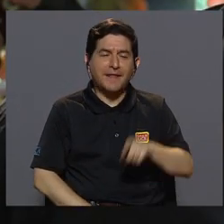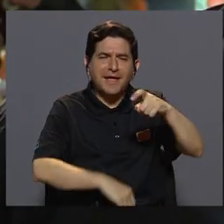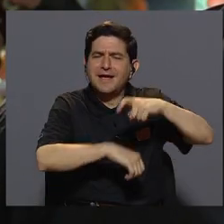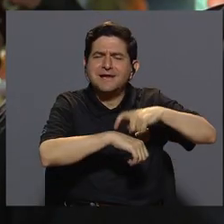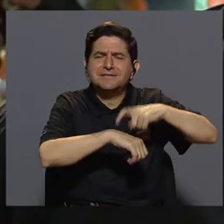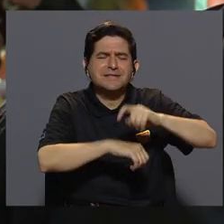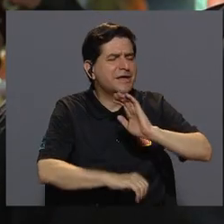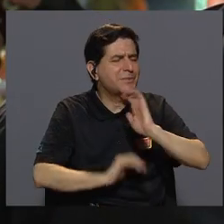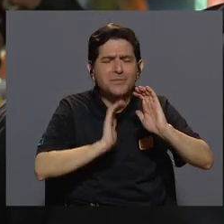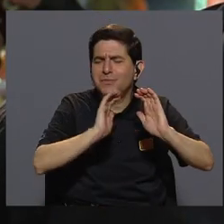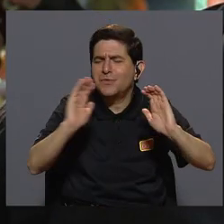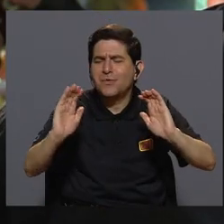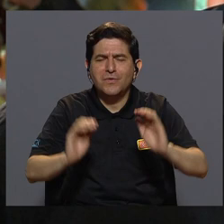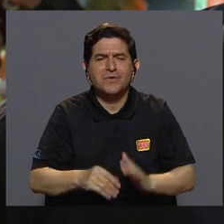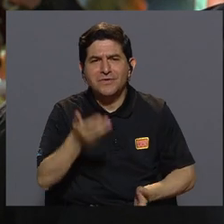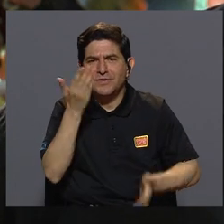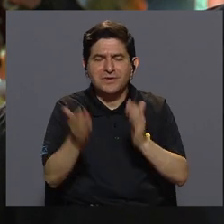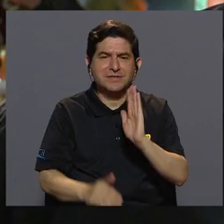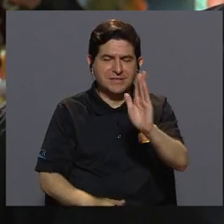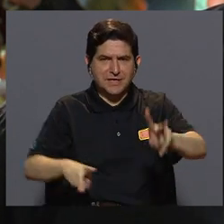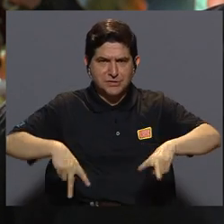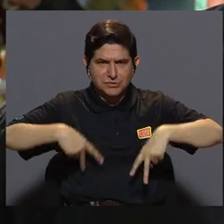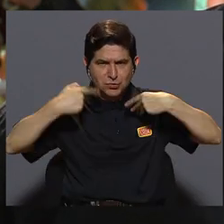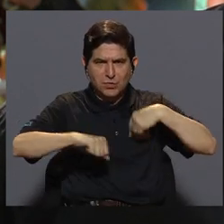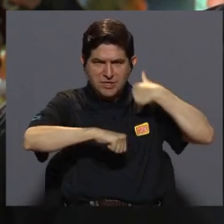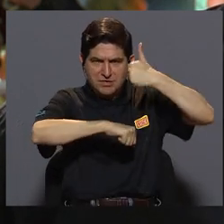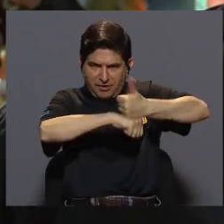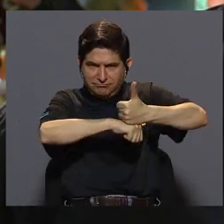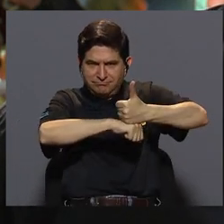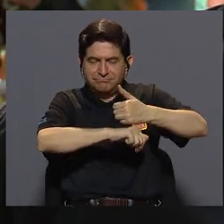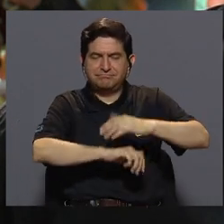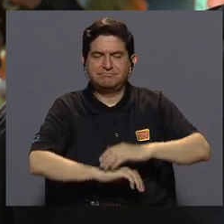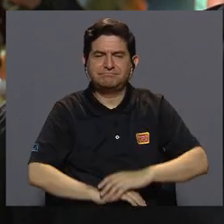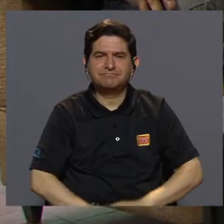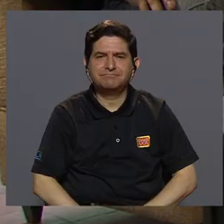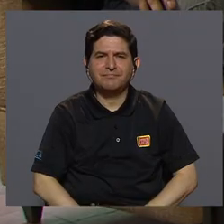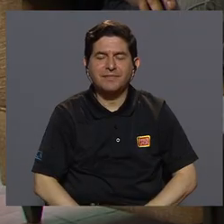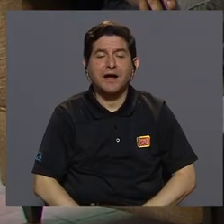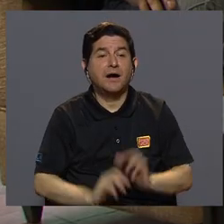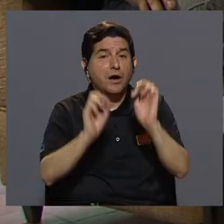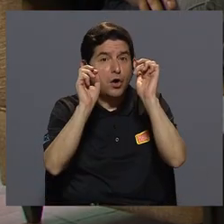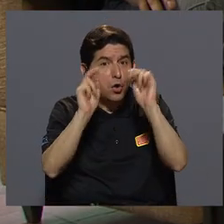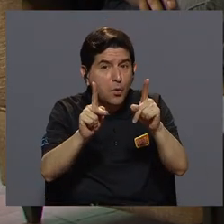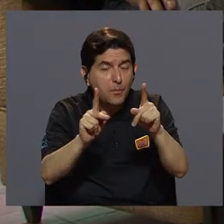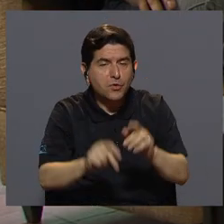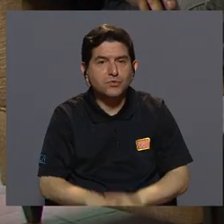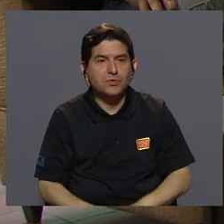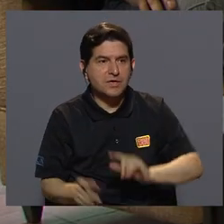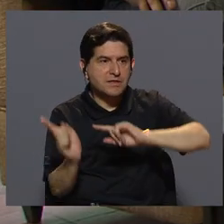En ese periodo de la niñez hay momentos que marcan su vida, ¿verdad? Sobre todo la